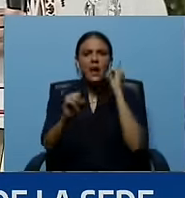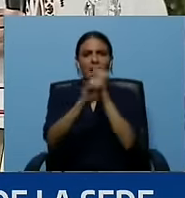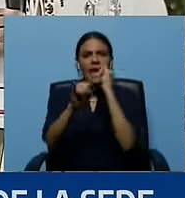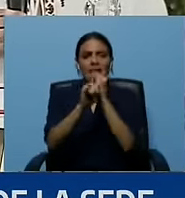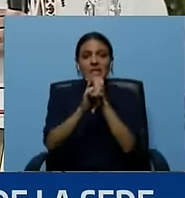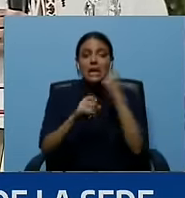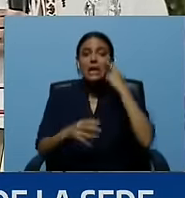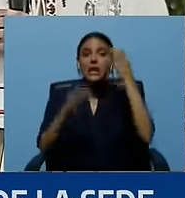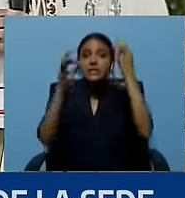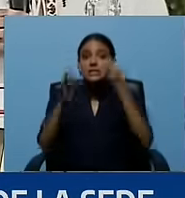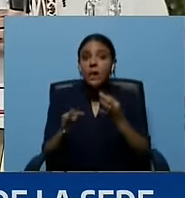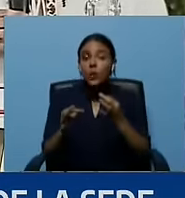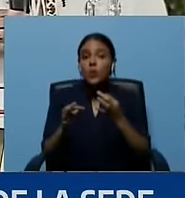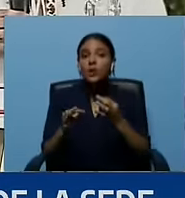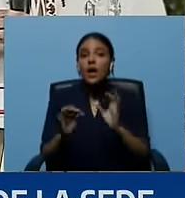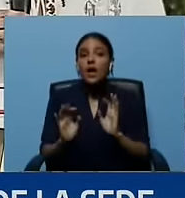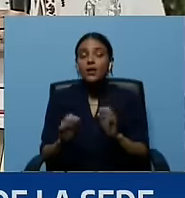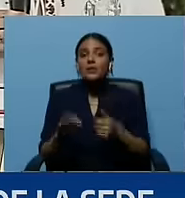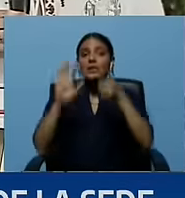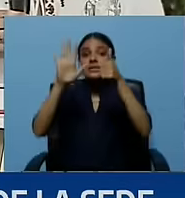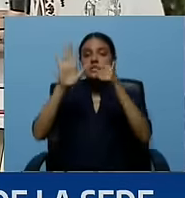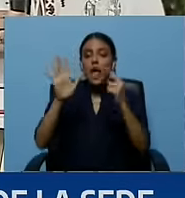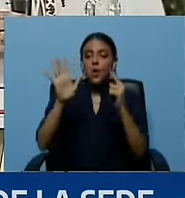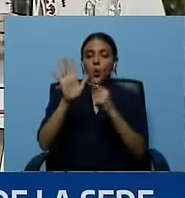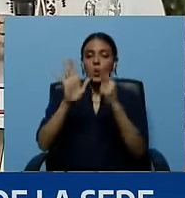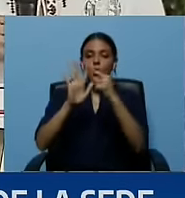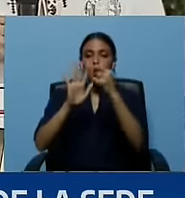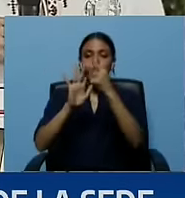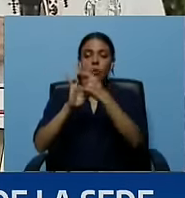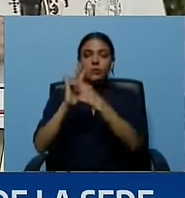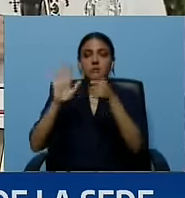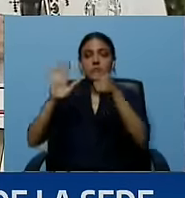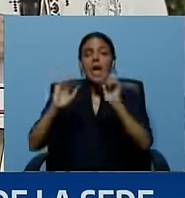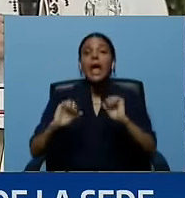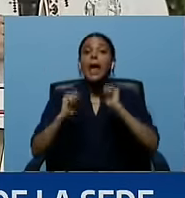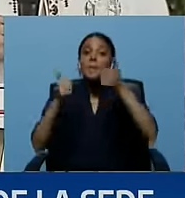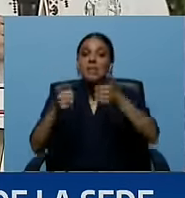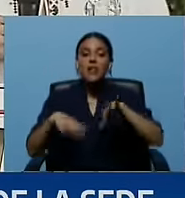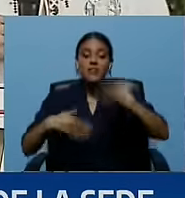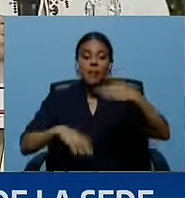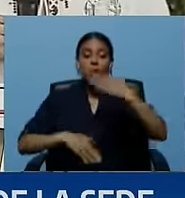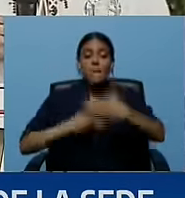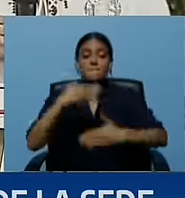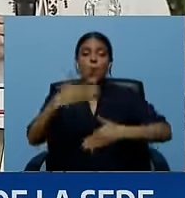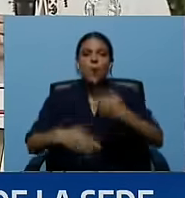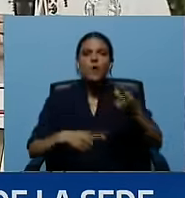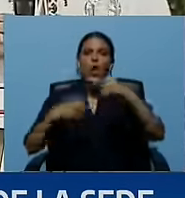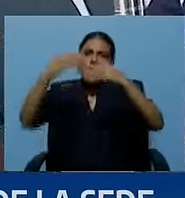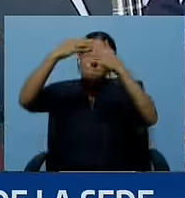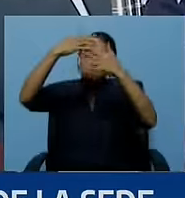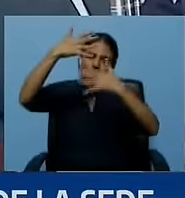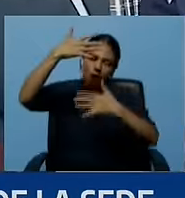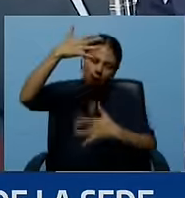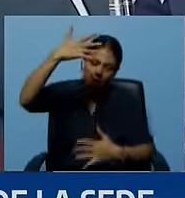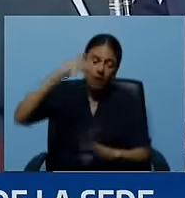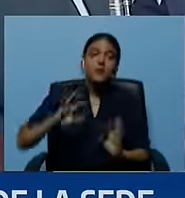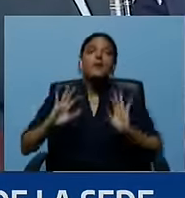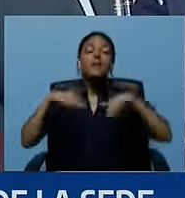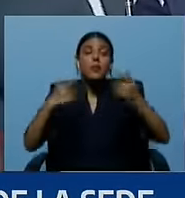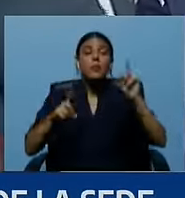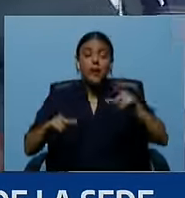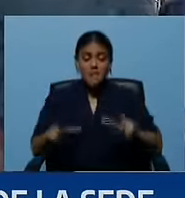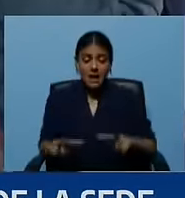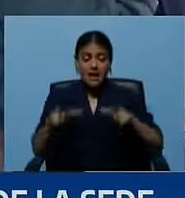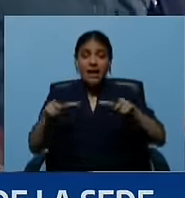6 ingenierías. Empezandito, como decía un amigo mío. Empezandito. Y en licenciaturas, habrá licenciatura en